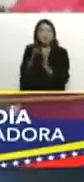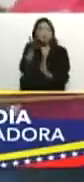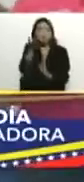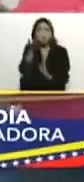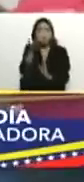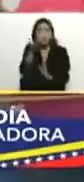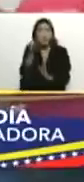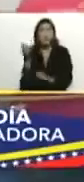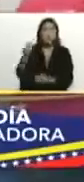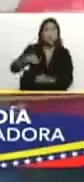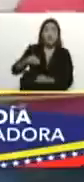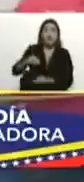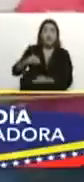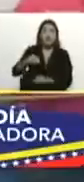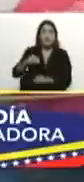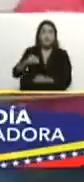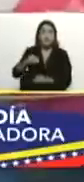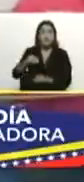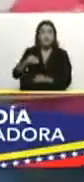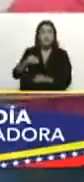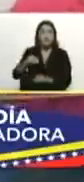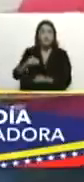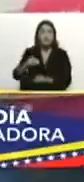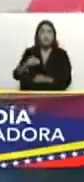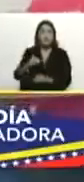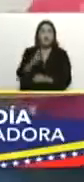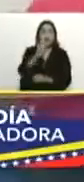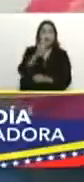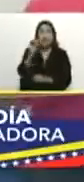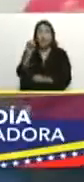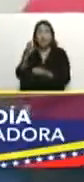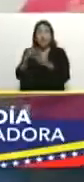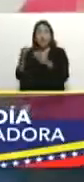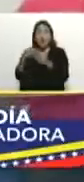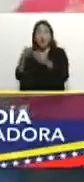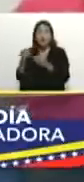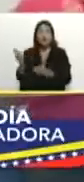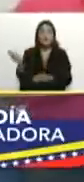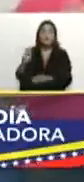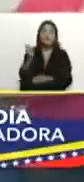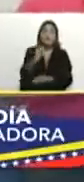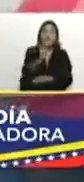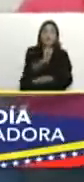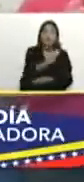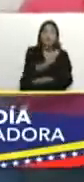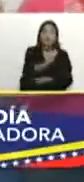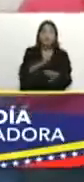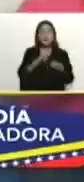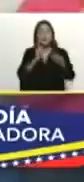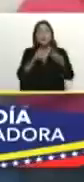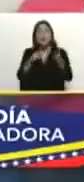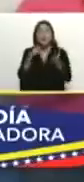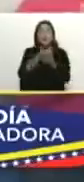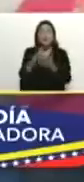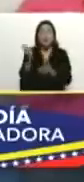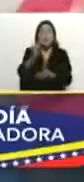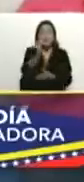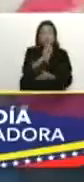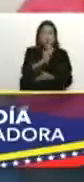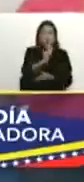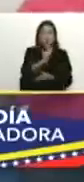dólares. Llevar el sexta ticket a 40 dólares mensuales. Y el bono de guerra a 20